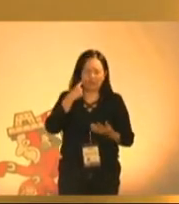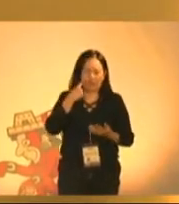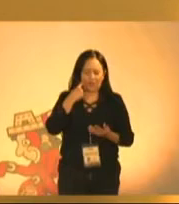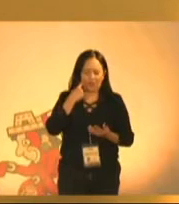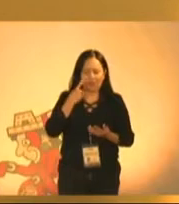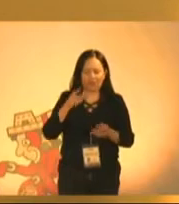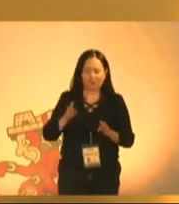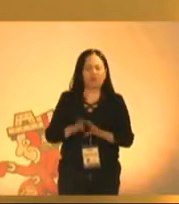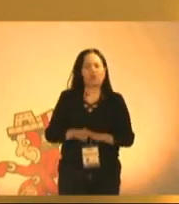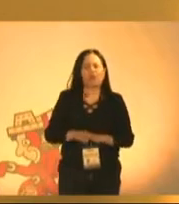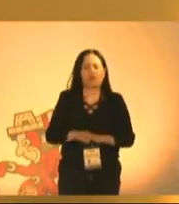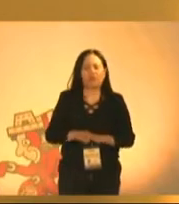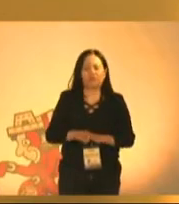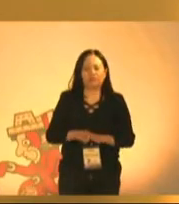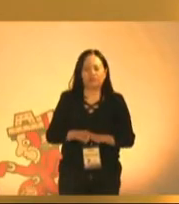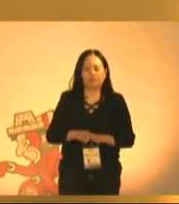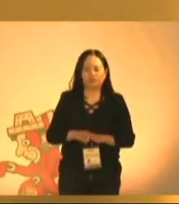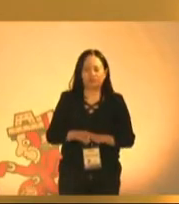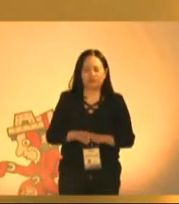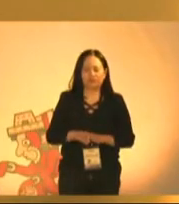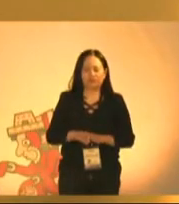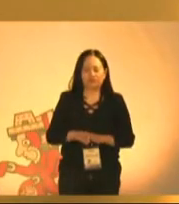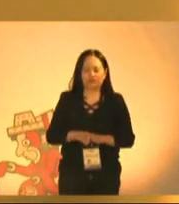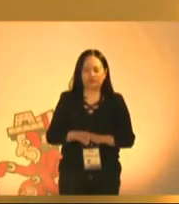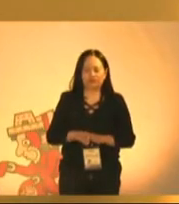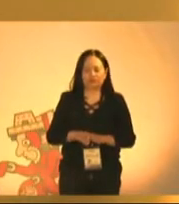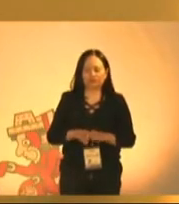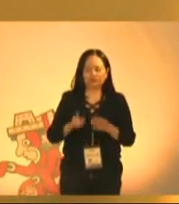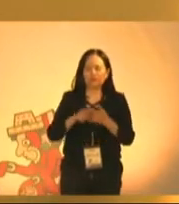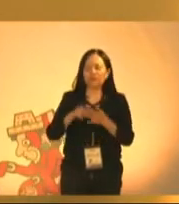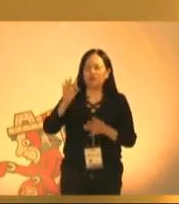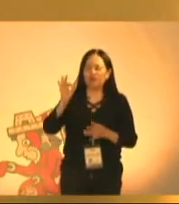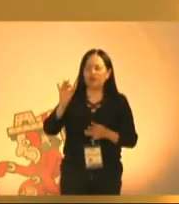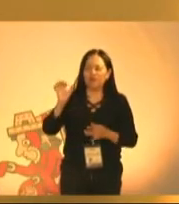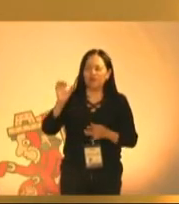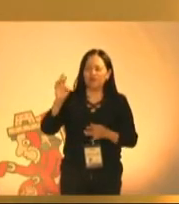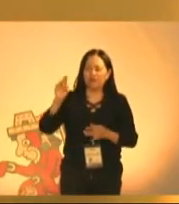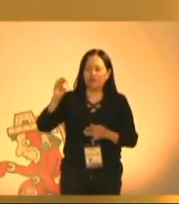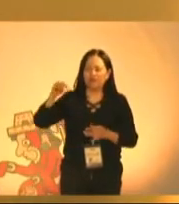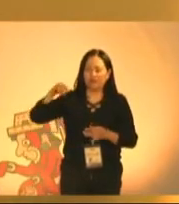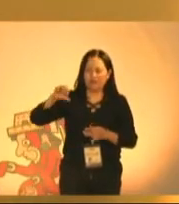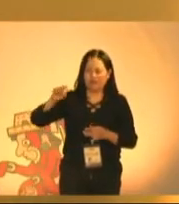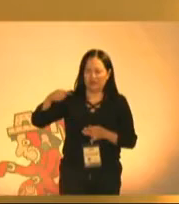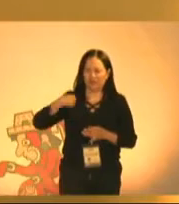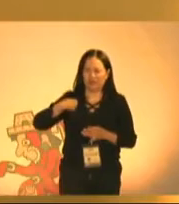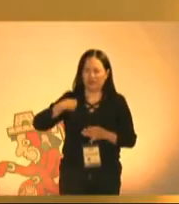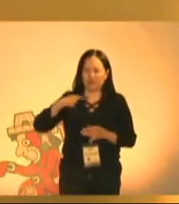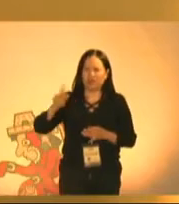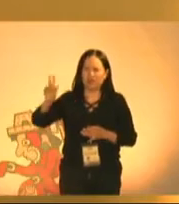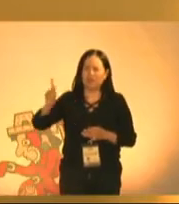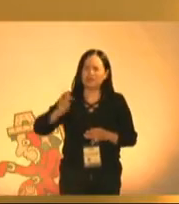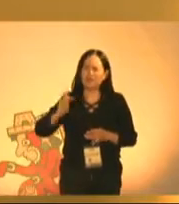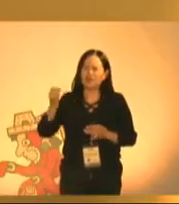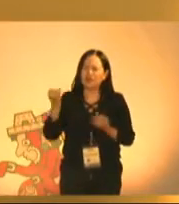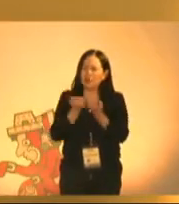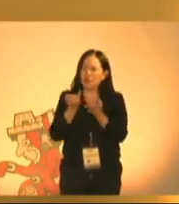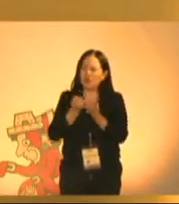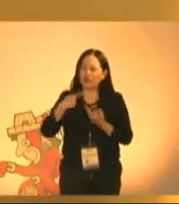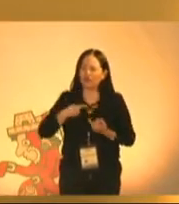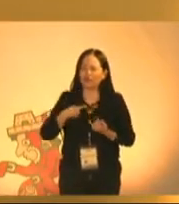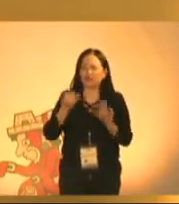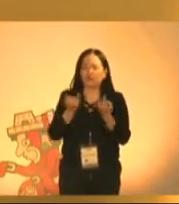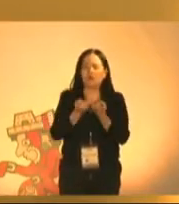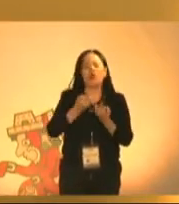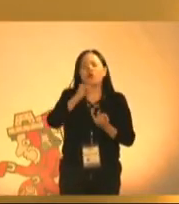tiene la ventaja que que fermín es uno de los nuestros y cuando decimos nuestros los nuestros son julio